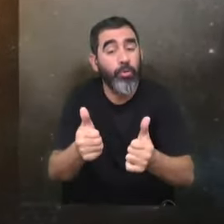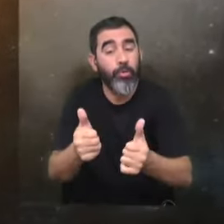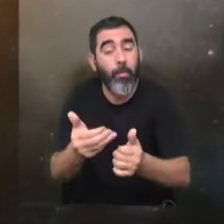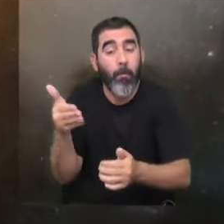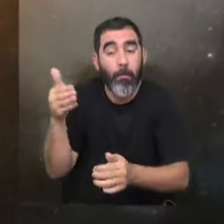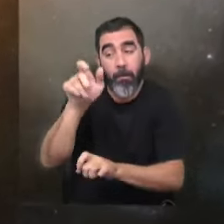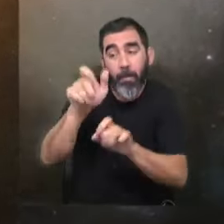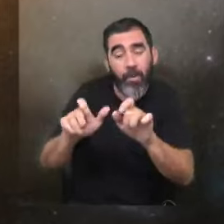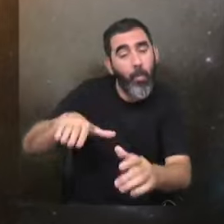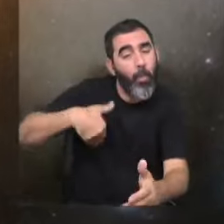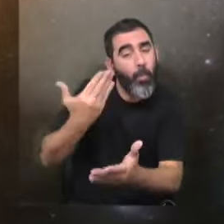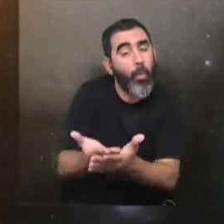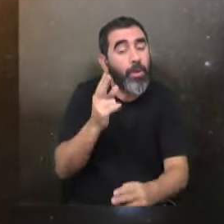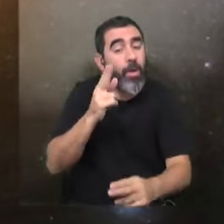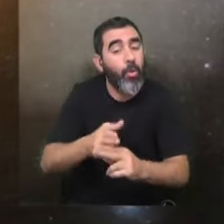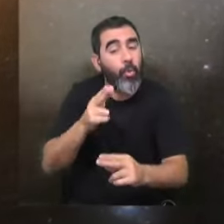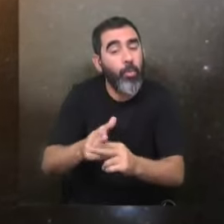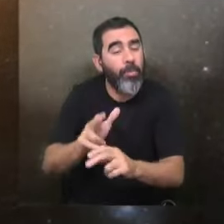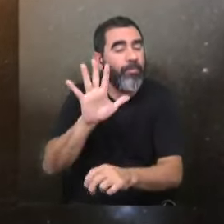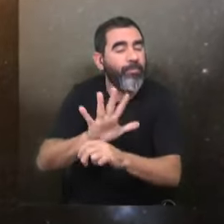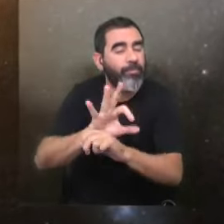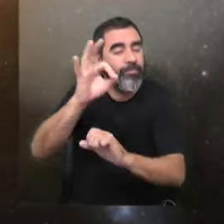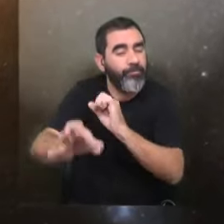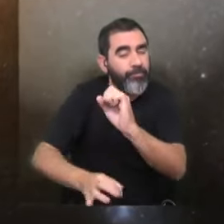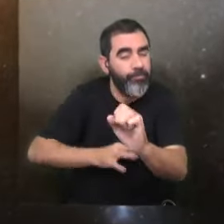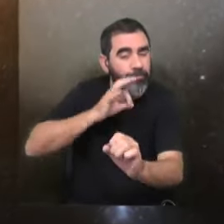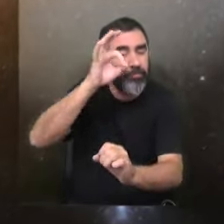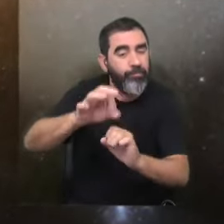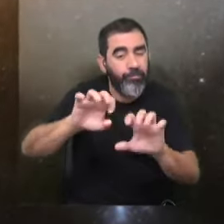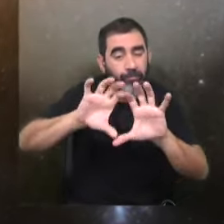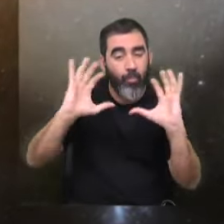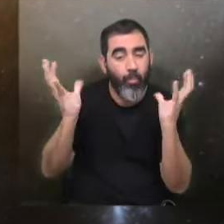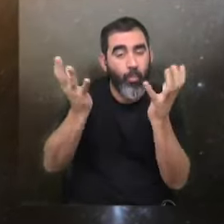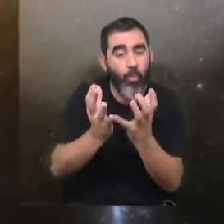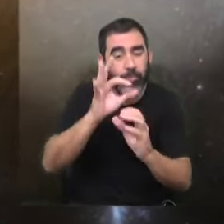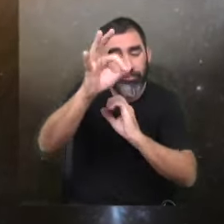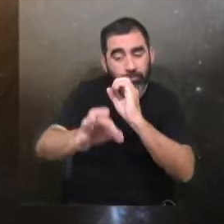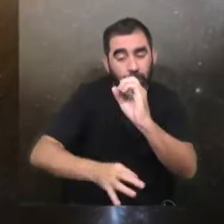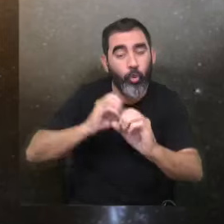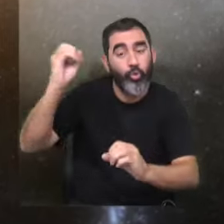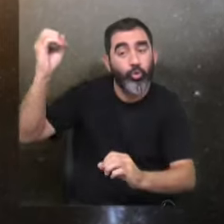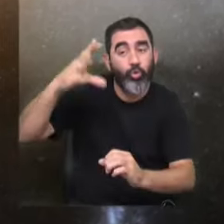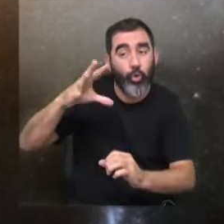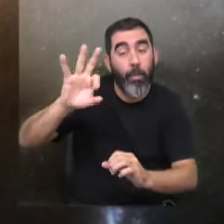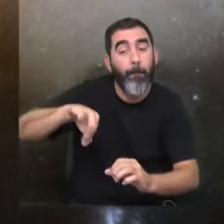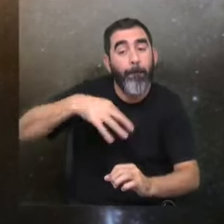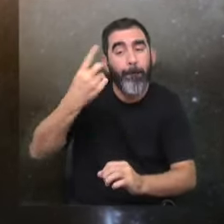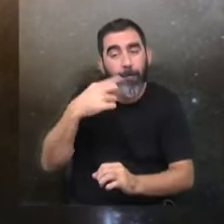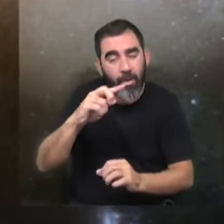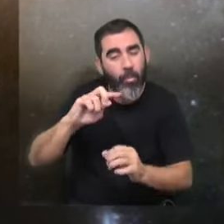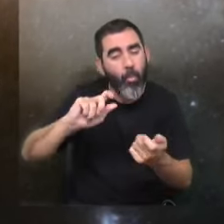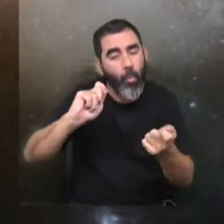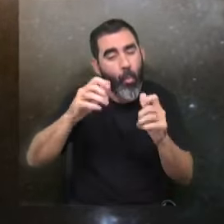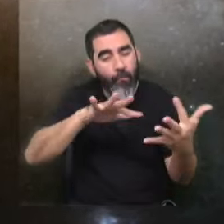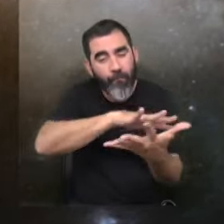participantes a proponer un nombre para un cuasi-satélite terrestre, que es un tipo de asteroide que orbita al Sol, pero que debido al movimiento